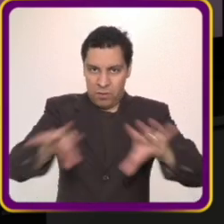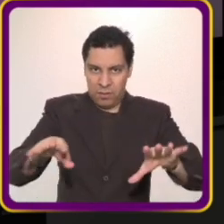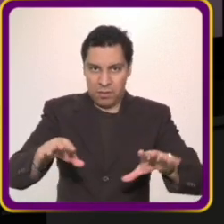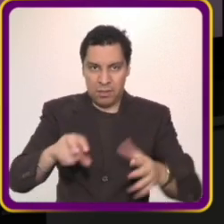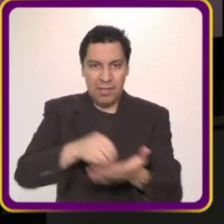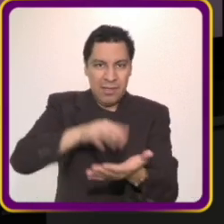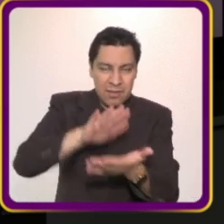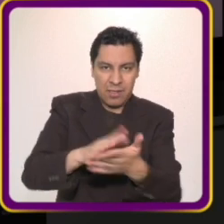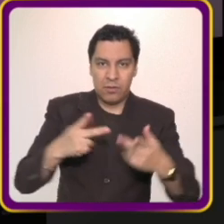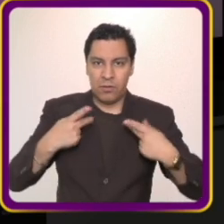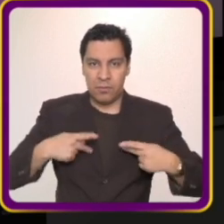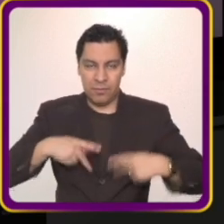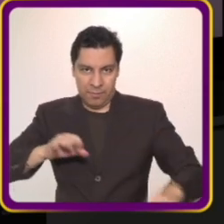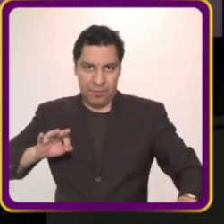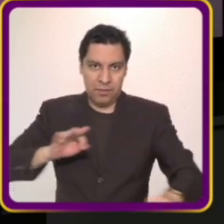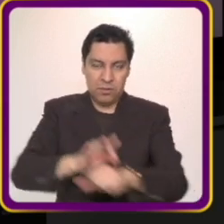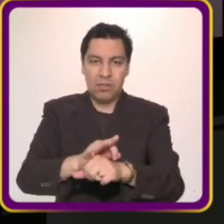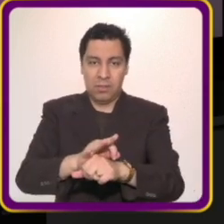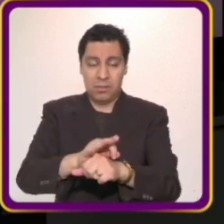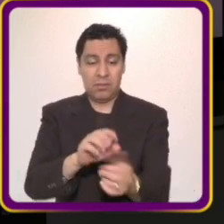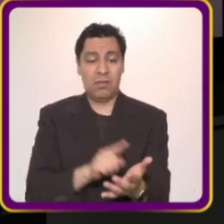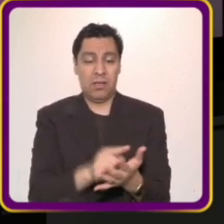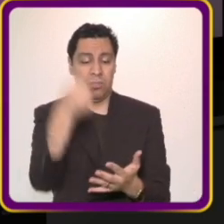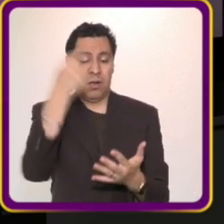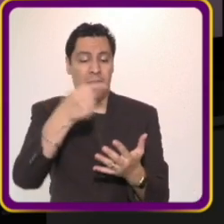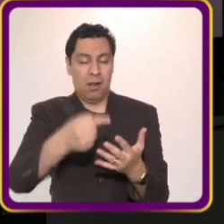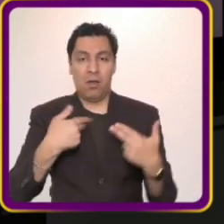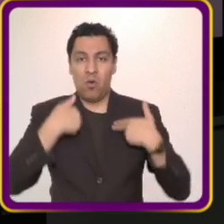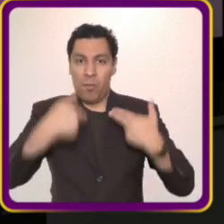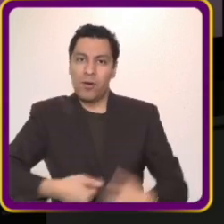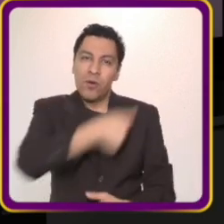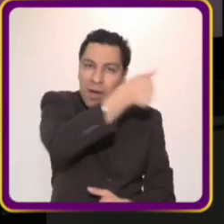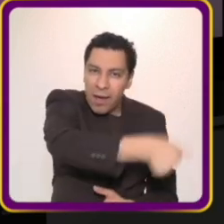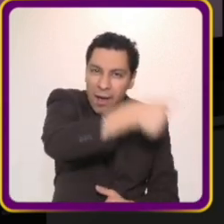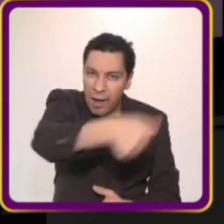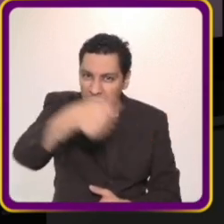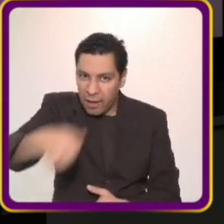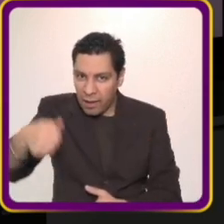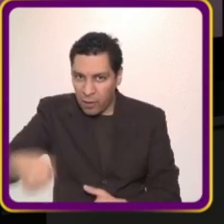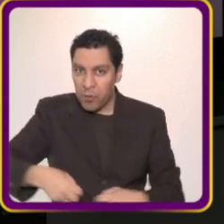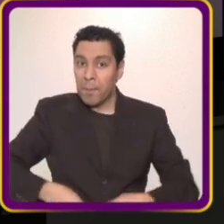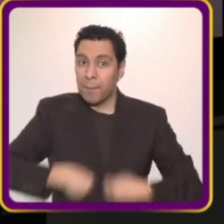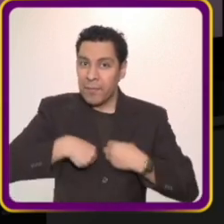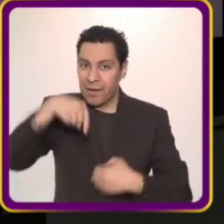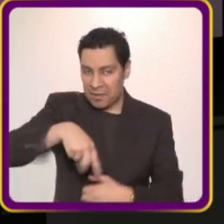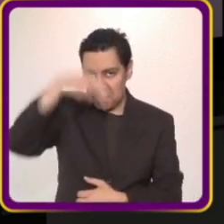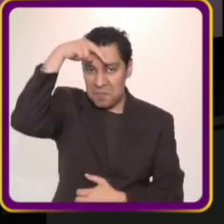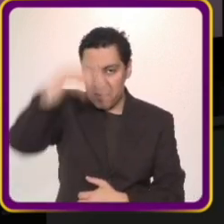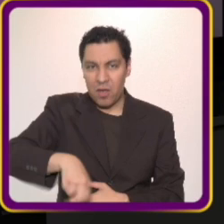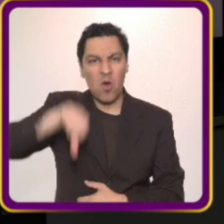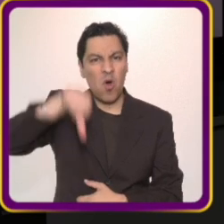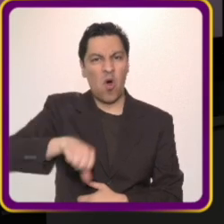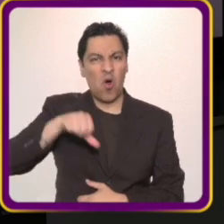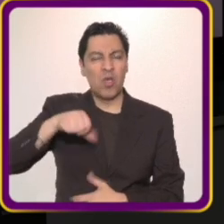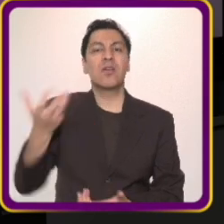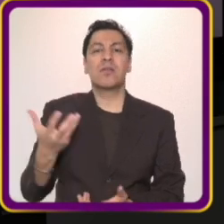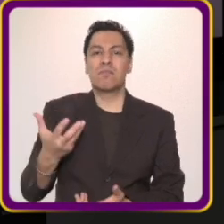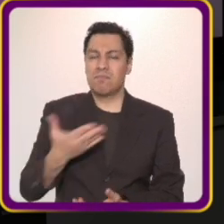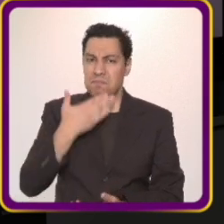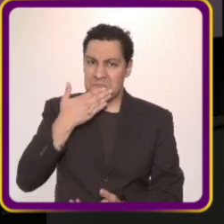datos personales, derechos humanos de cada mexicano y cada mexicana en este país. Hoy celebramos a